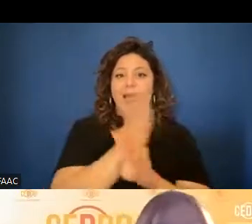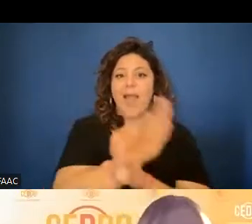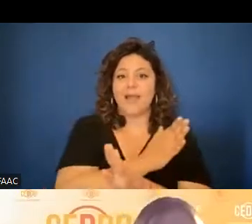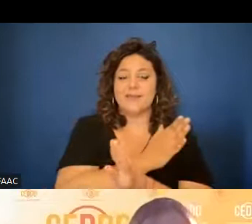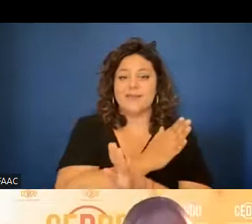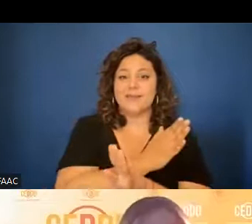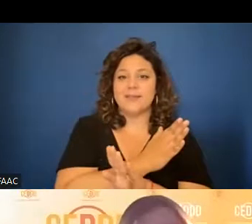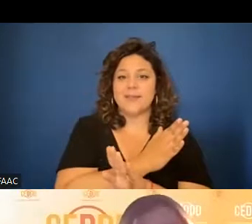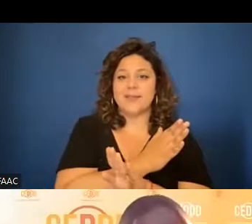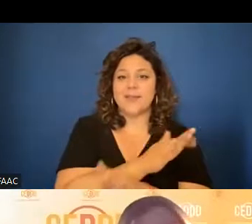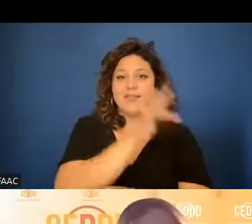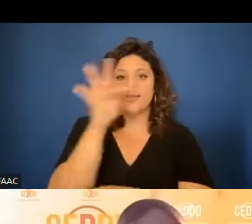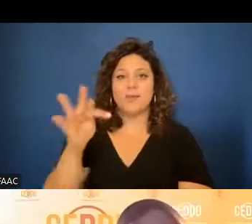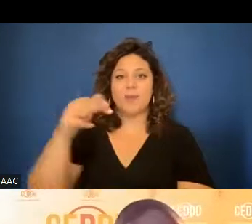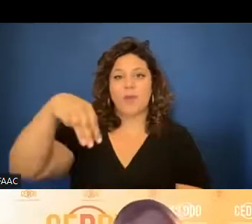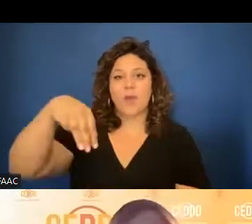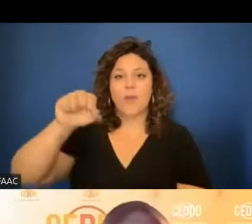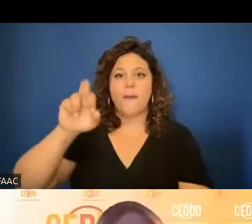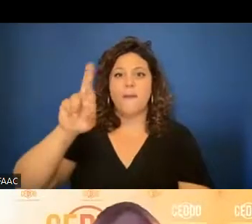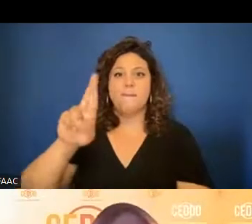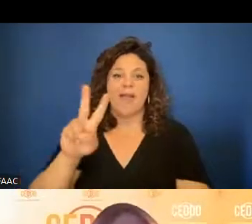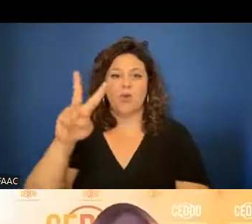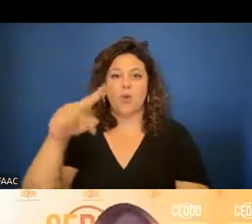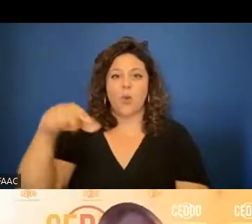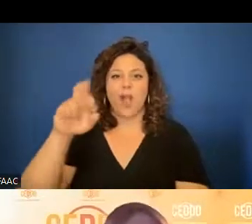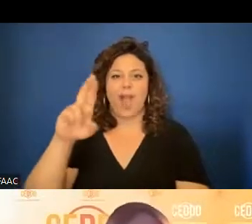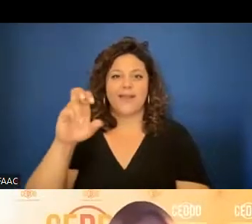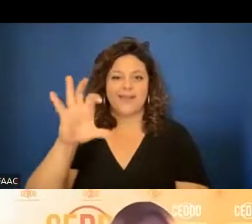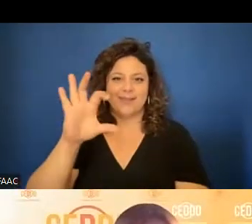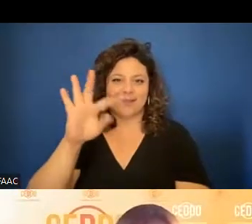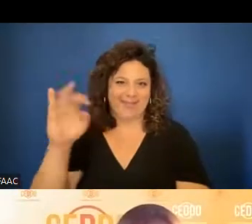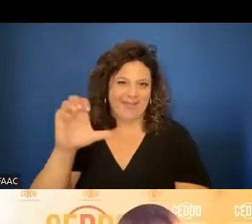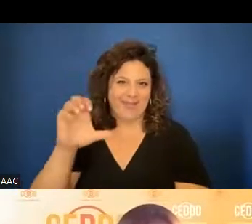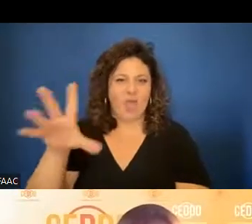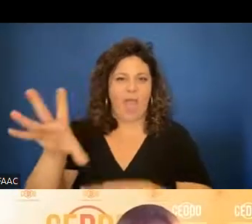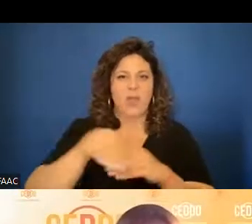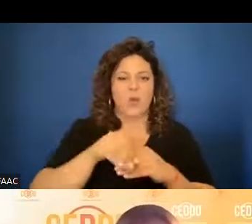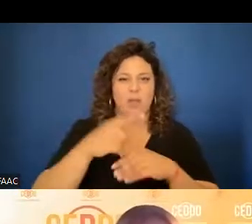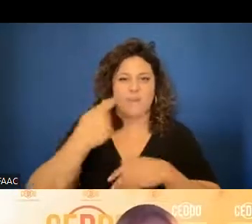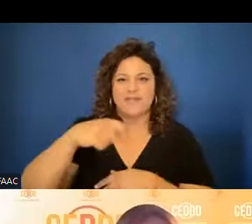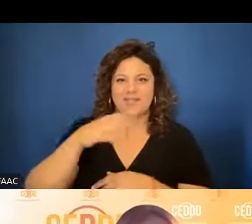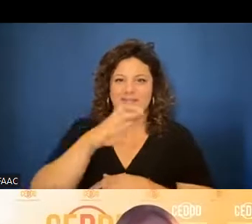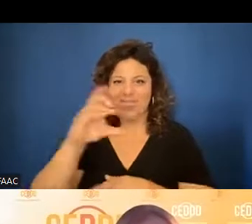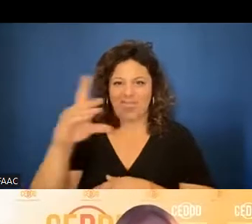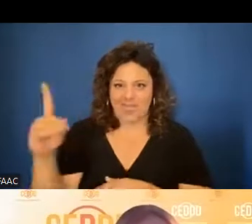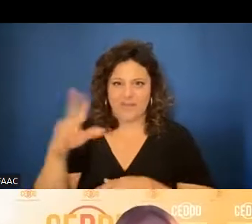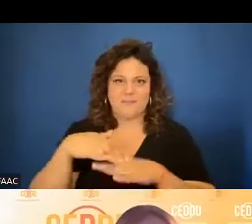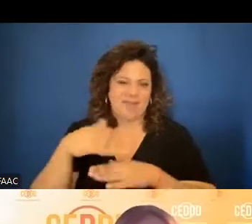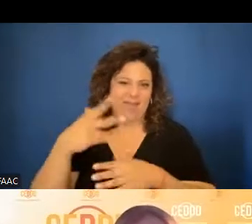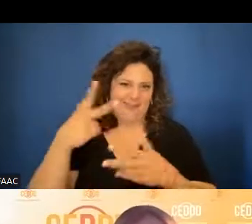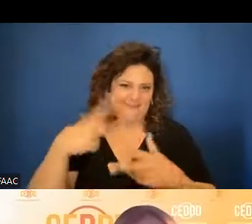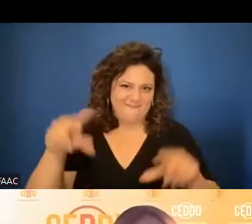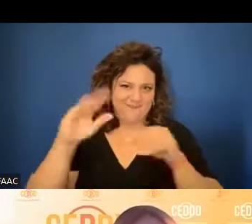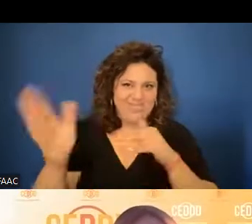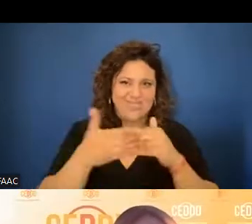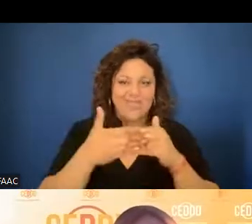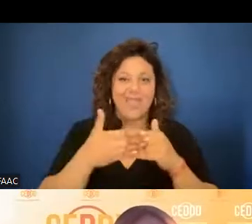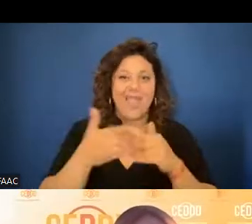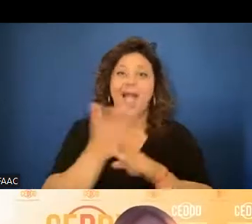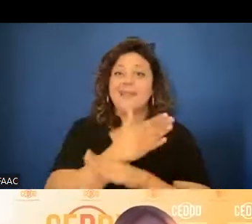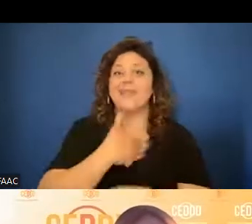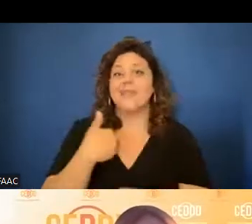Néstor, el desarrollo que se hace del concepto de discriminación es muy amplio. Entonces, puede dar lugar a una discriminación y